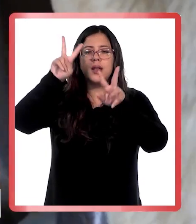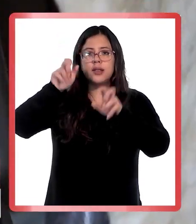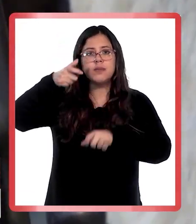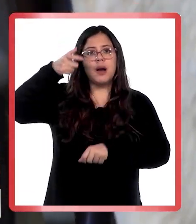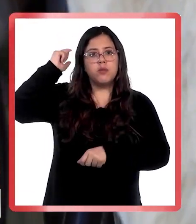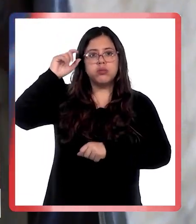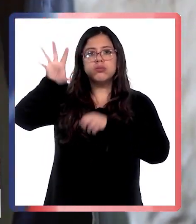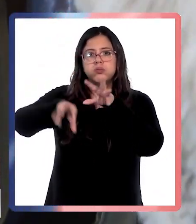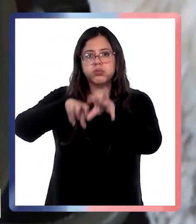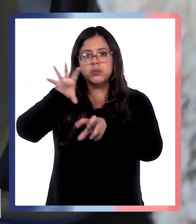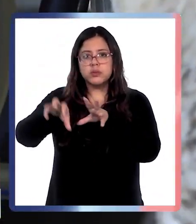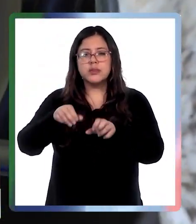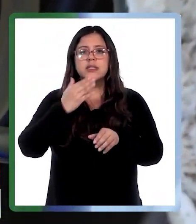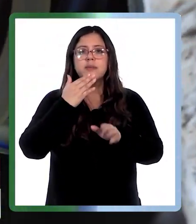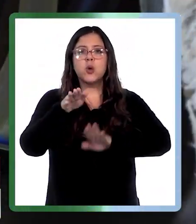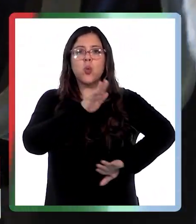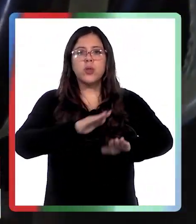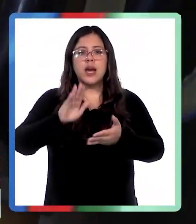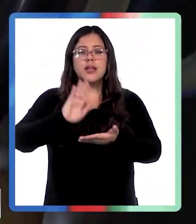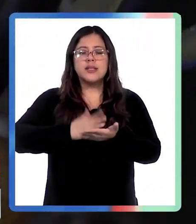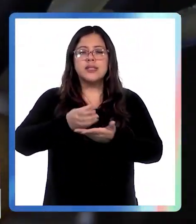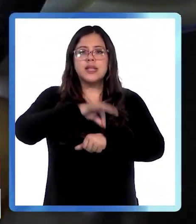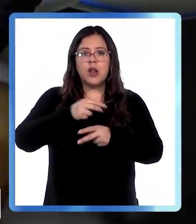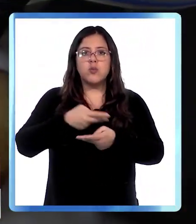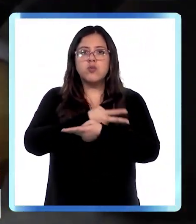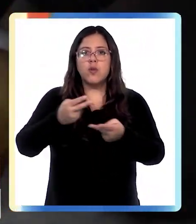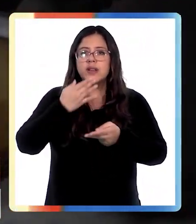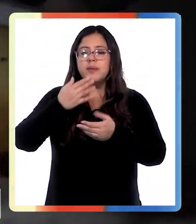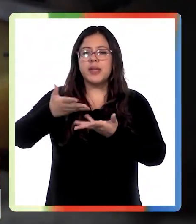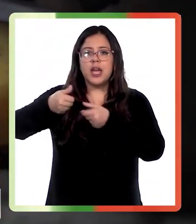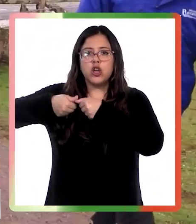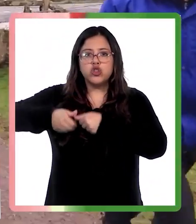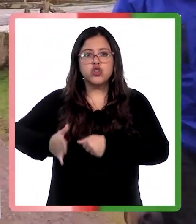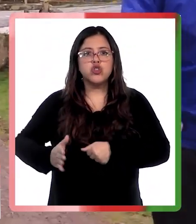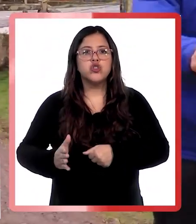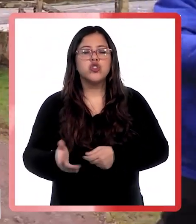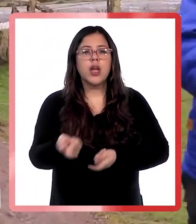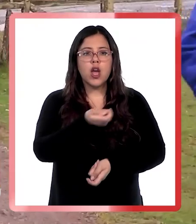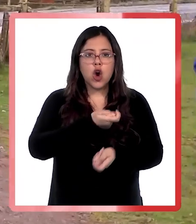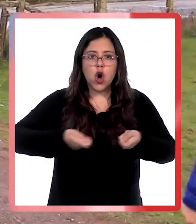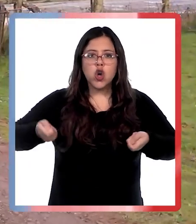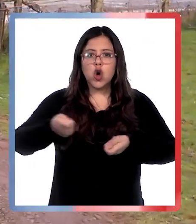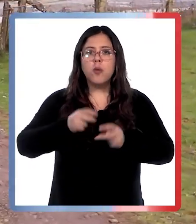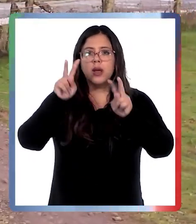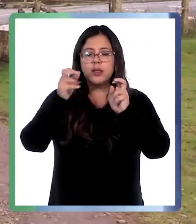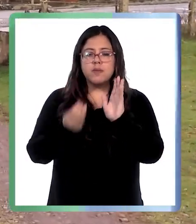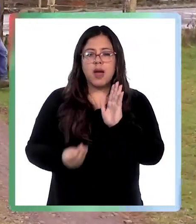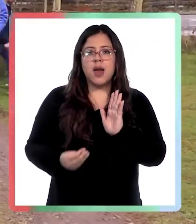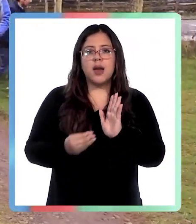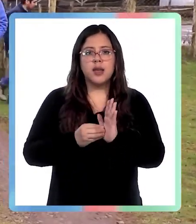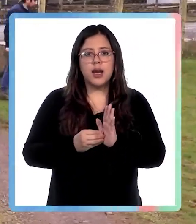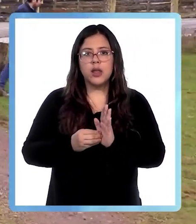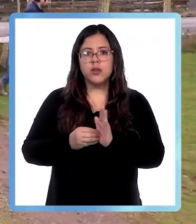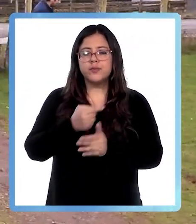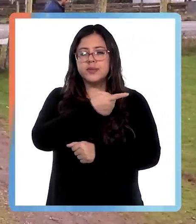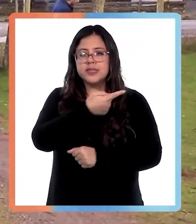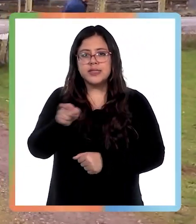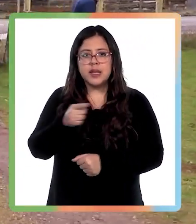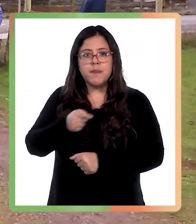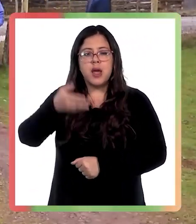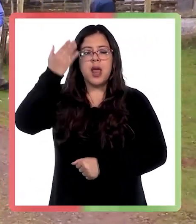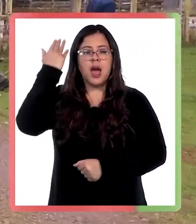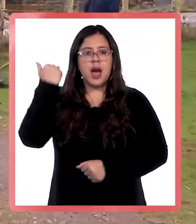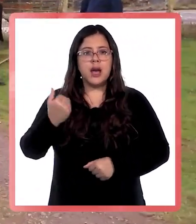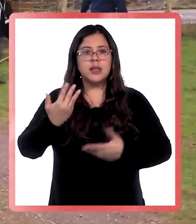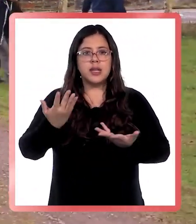bovino proteger la salud pública y asegurar la sostenibilidad económica del sector ganadero dándole un valor agregado hace pocas